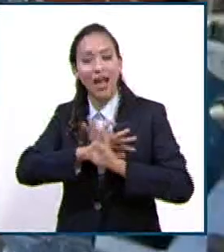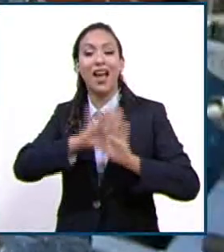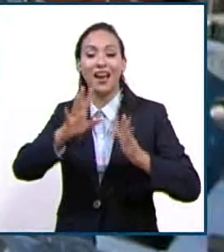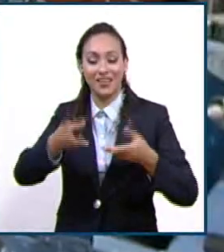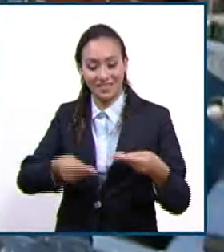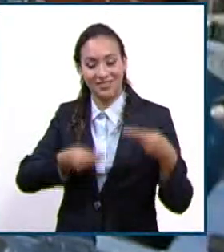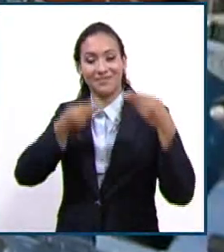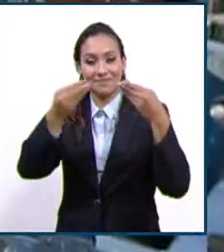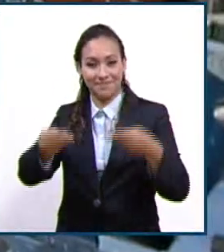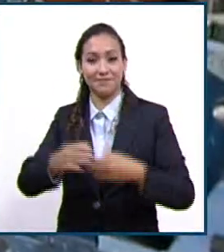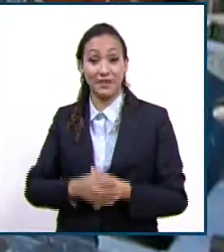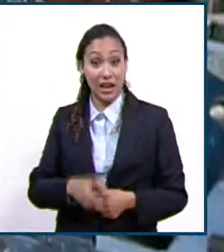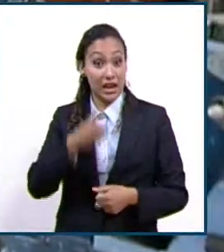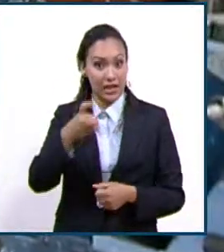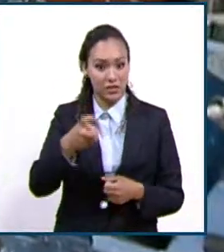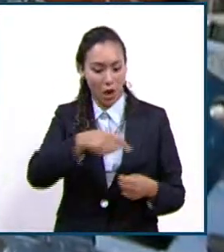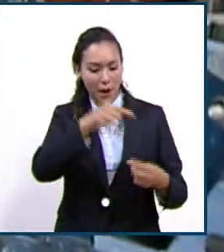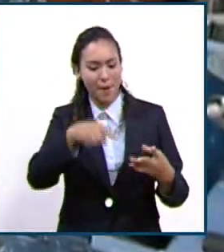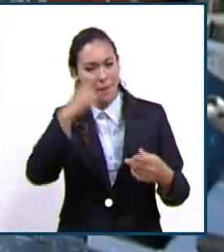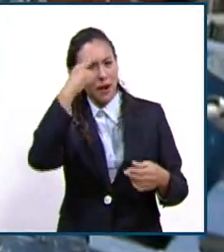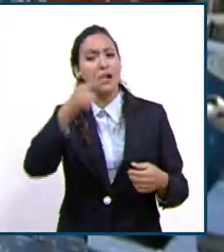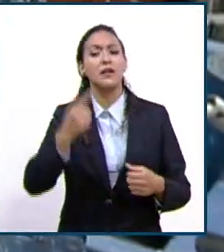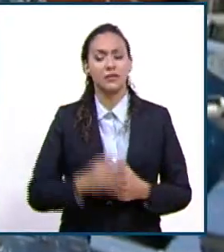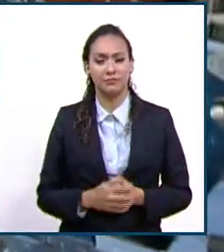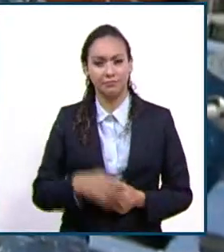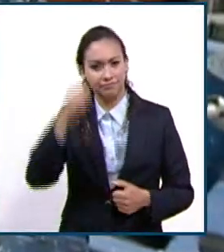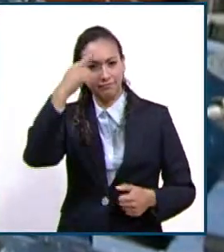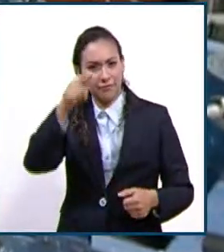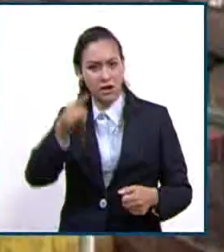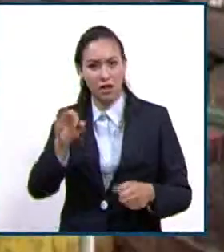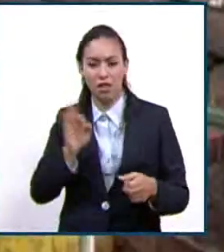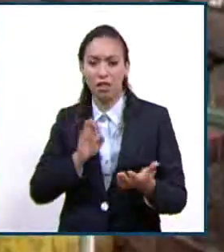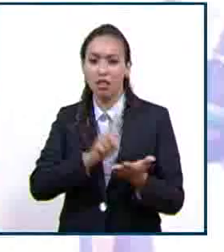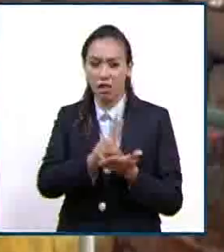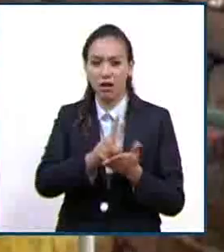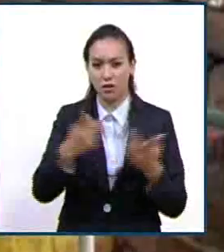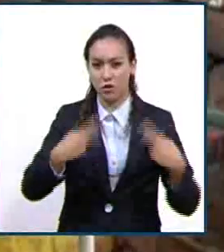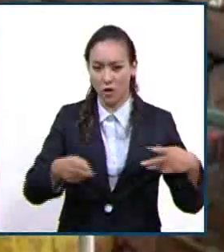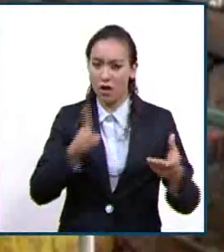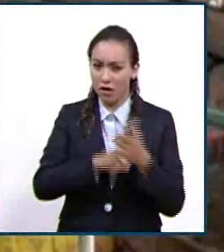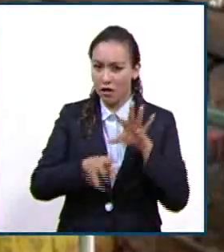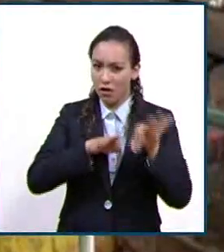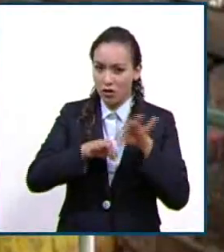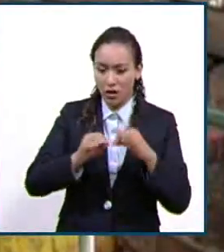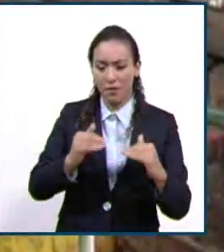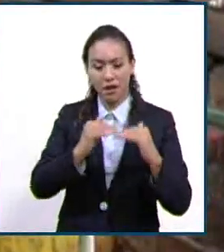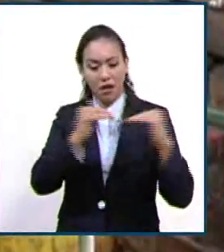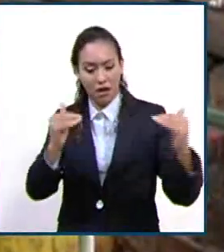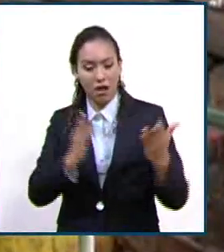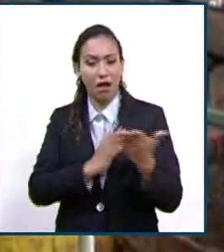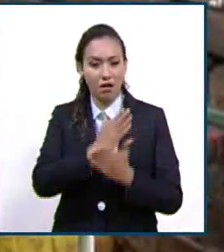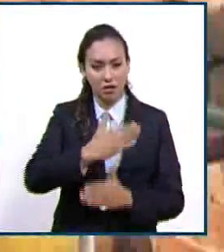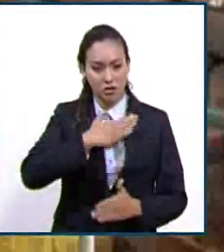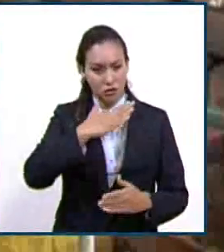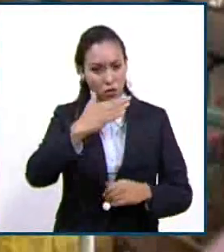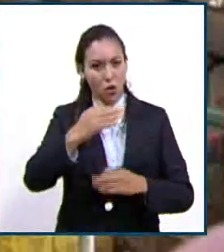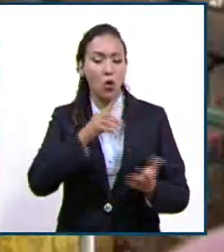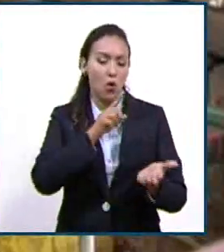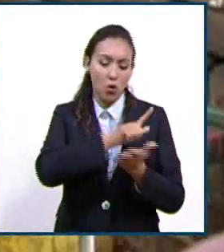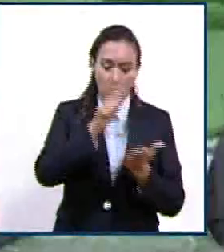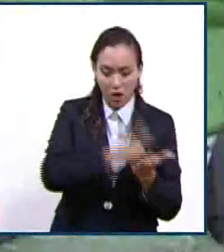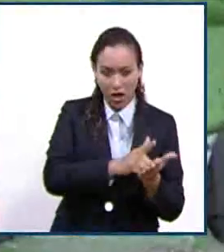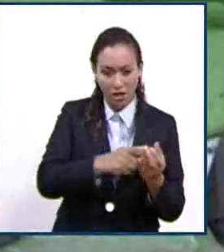verdad. Todo ello con el fin de garantizar los derechos a la igualdad, no discriminación, acceso a la justicia y tutela